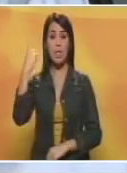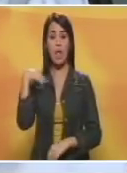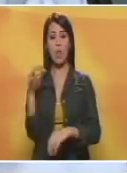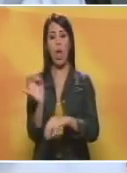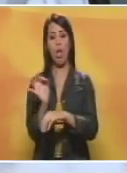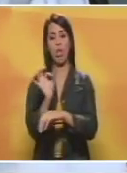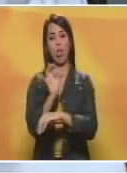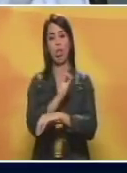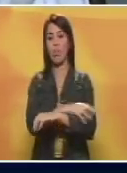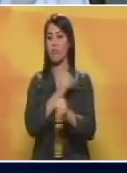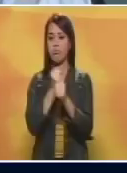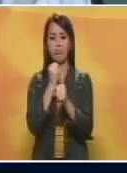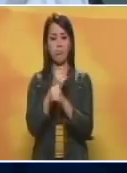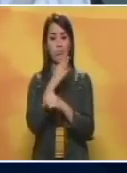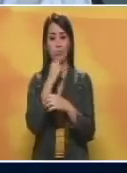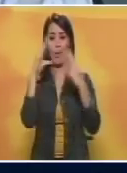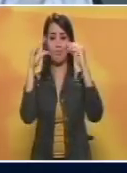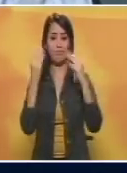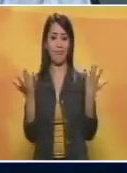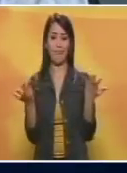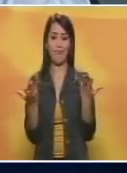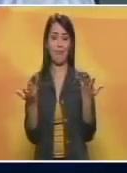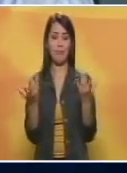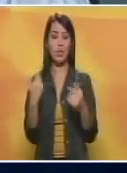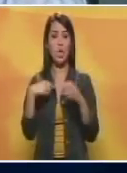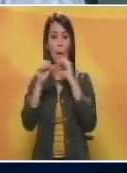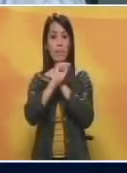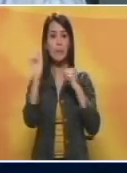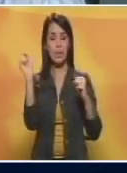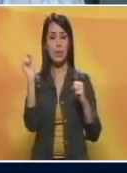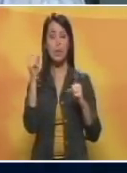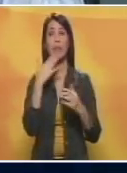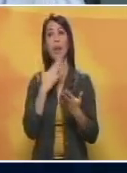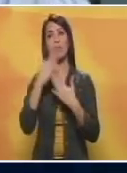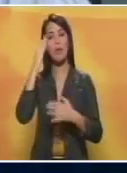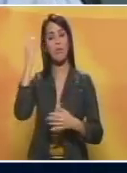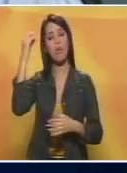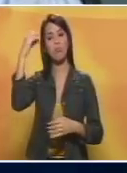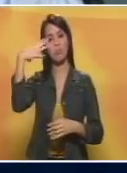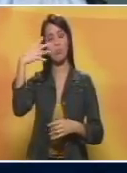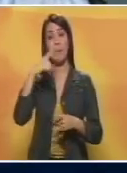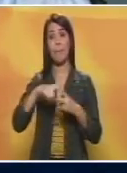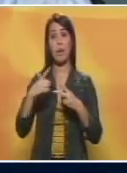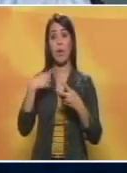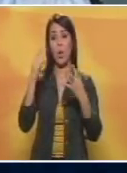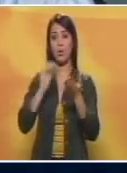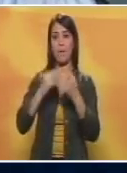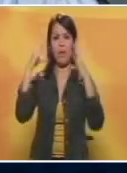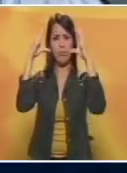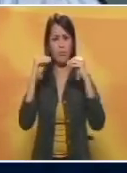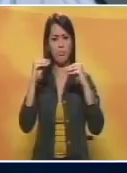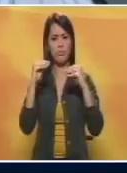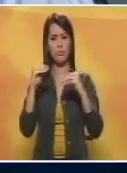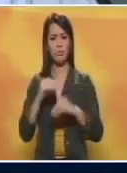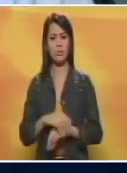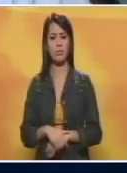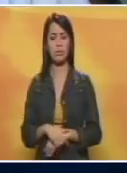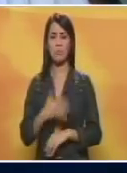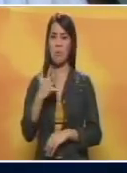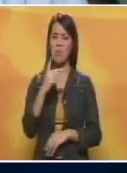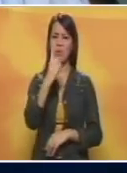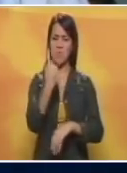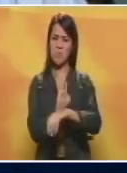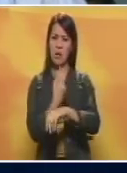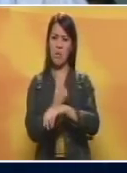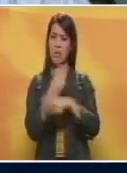no pude trabajar porque no ayer esta mañana llegó gracia dio a luz pero al ser actos se fue y tuvimos como una